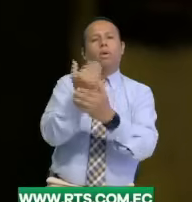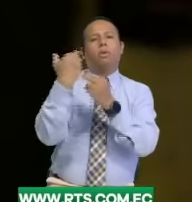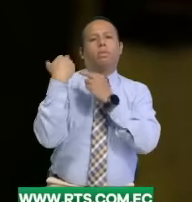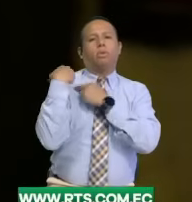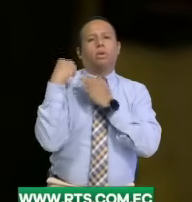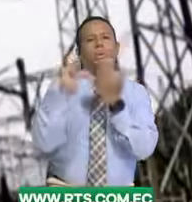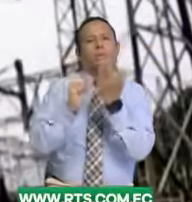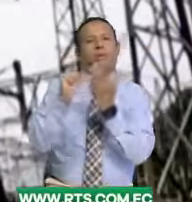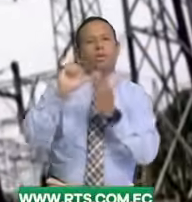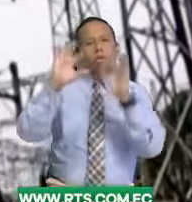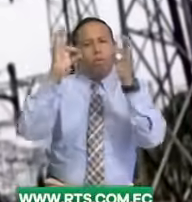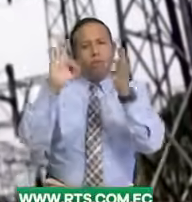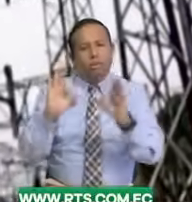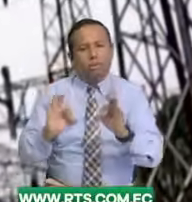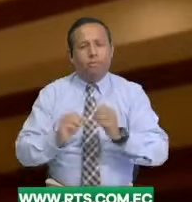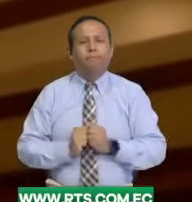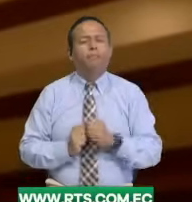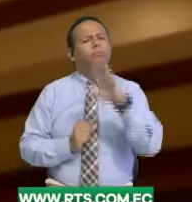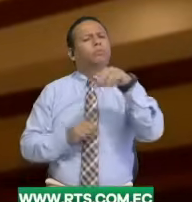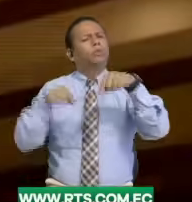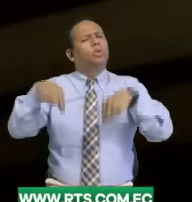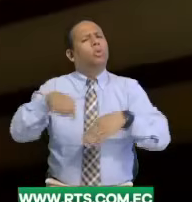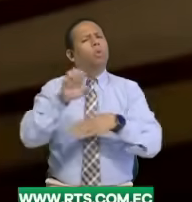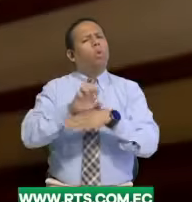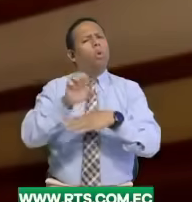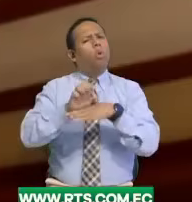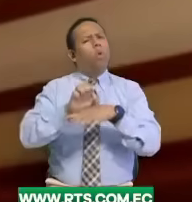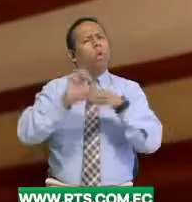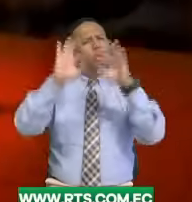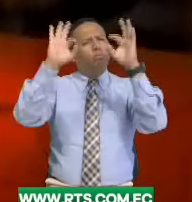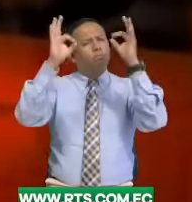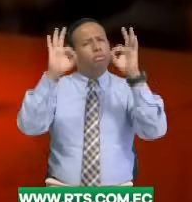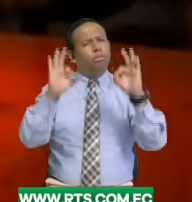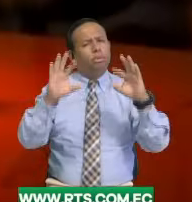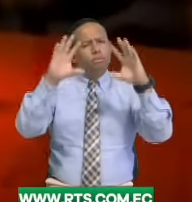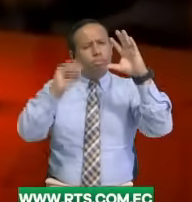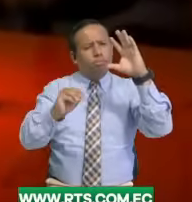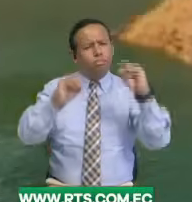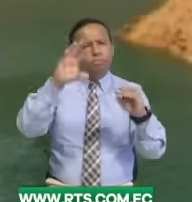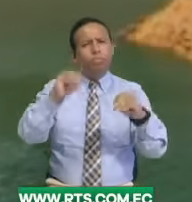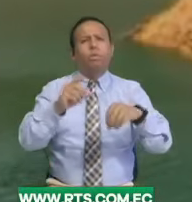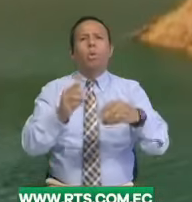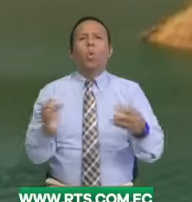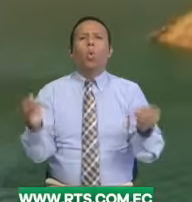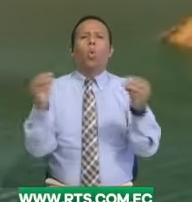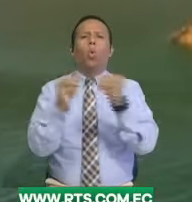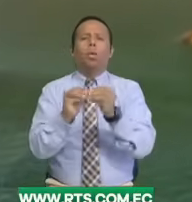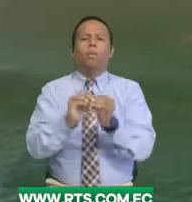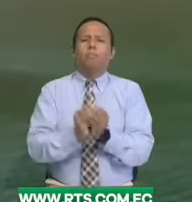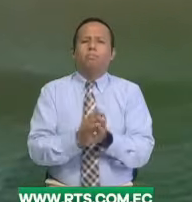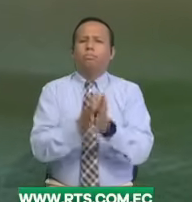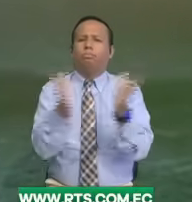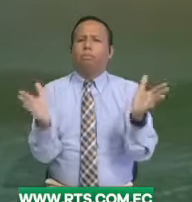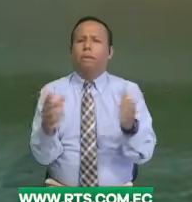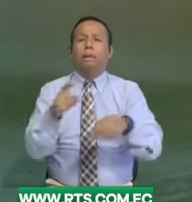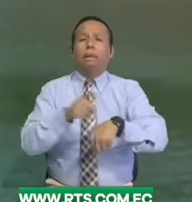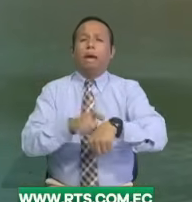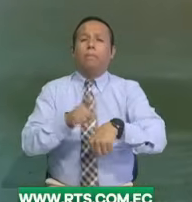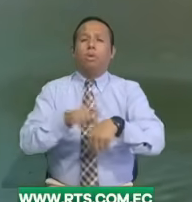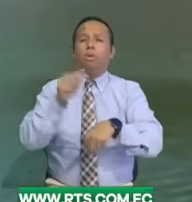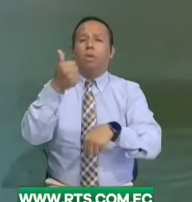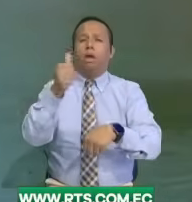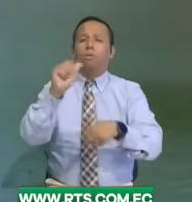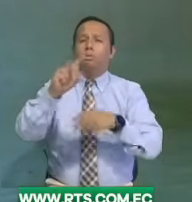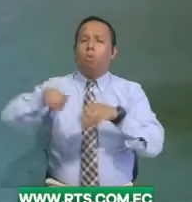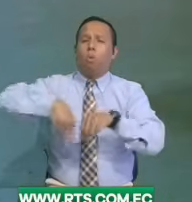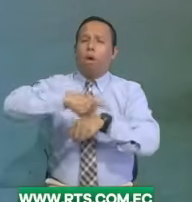Los racionamientos eléctricos en Ecuador se prolongarán hasta por 10 horas diarias debido a los bajos niveles del embalse de la